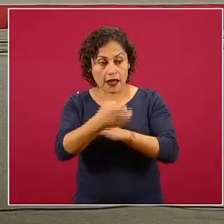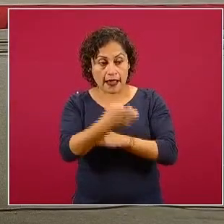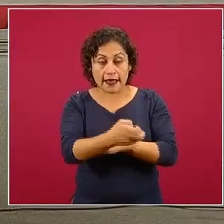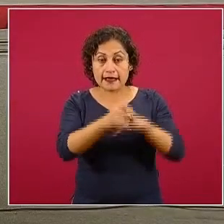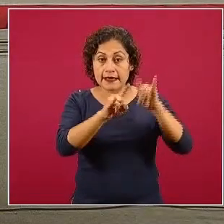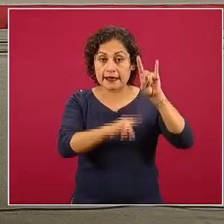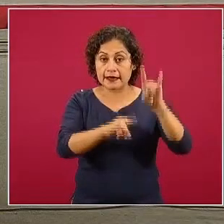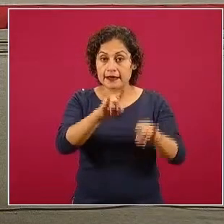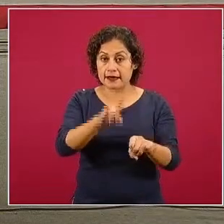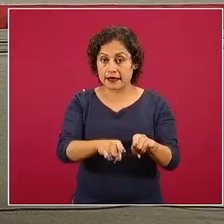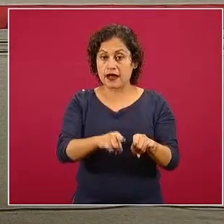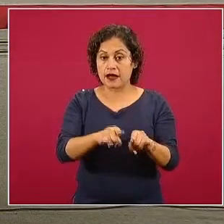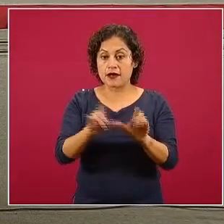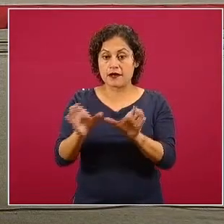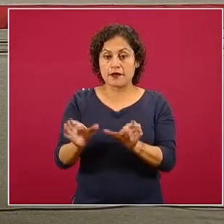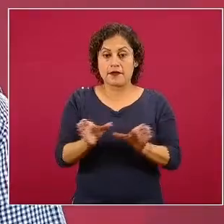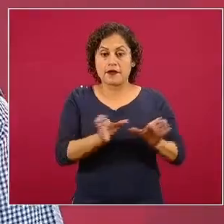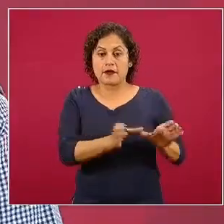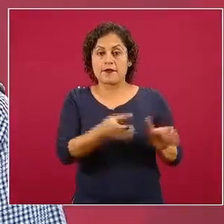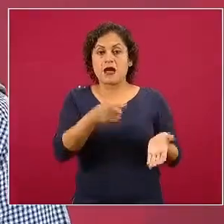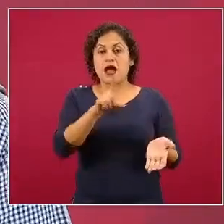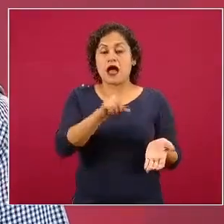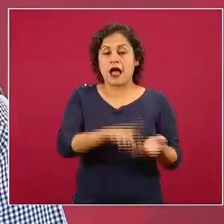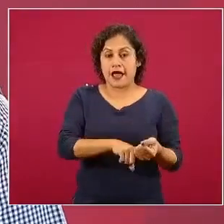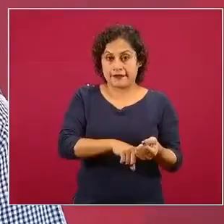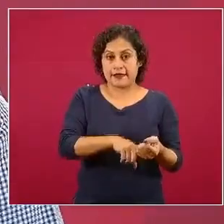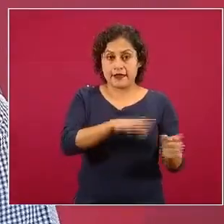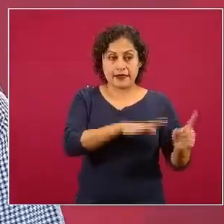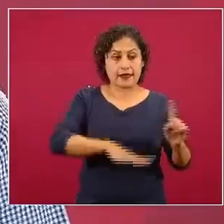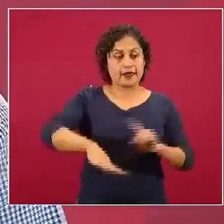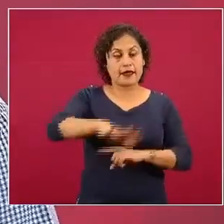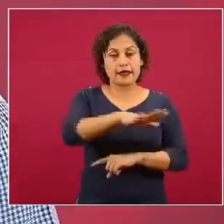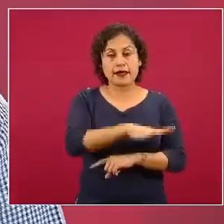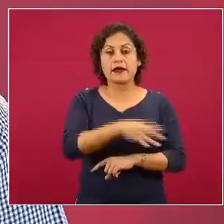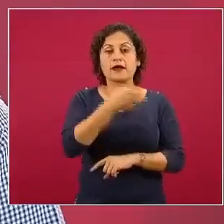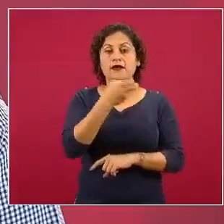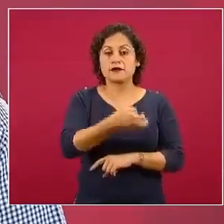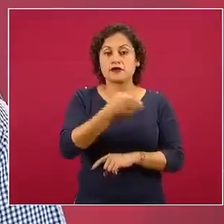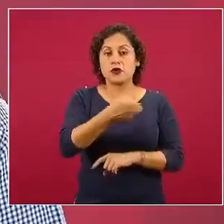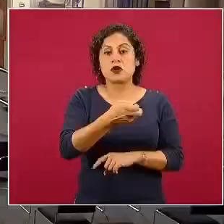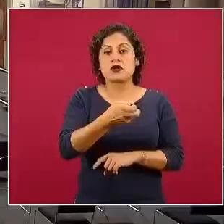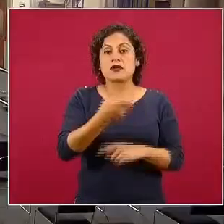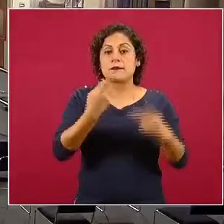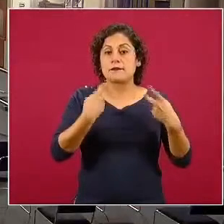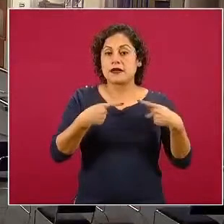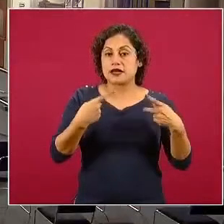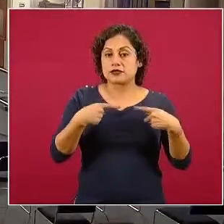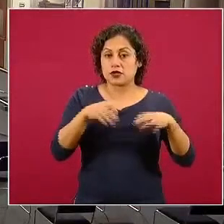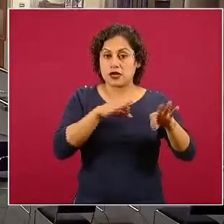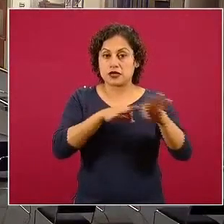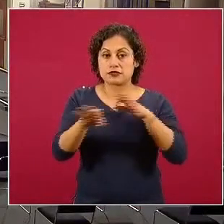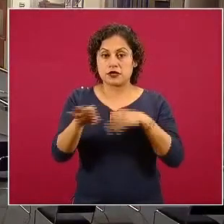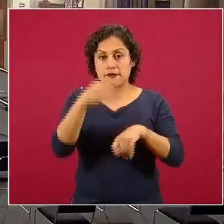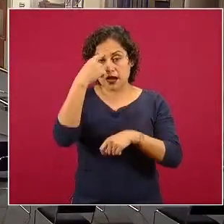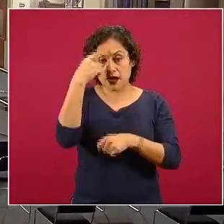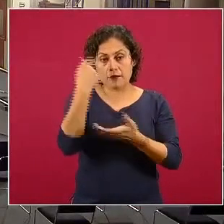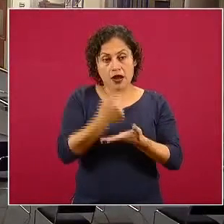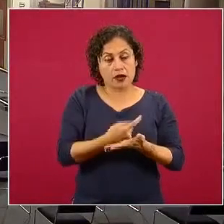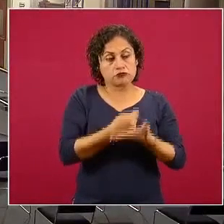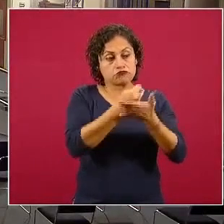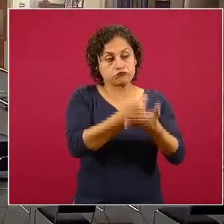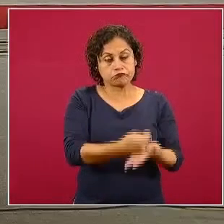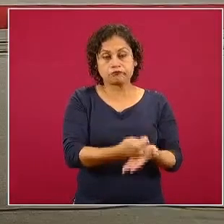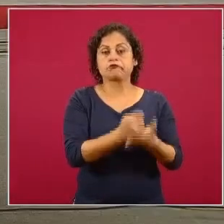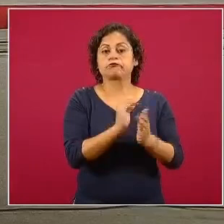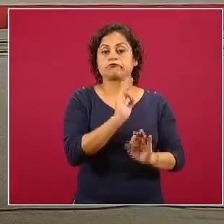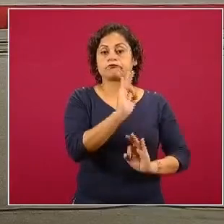su momento están en unidades con los mejores desempeños de su terapia intensiva, los mejores